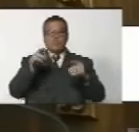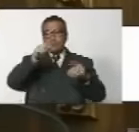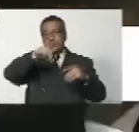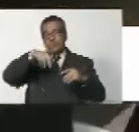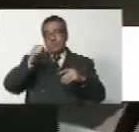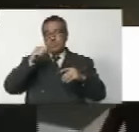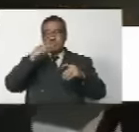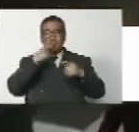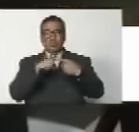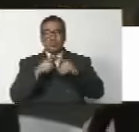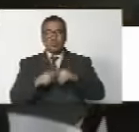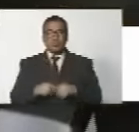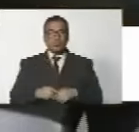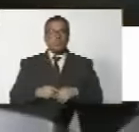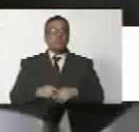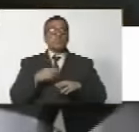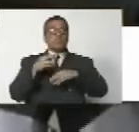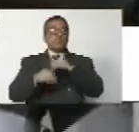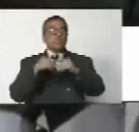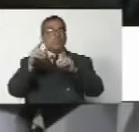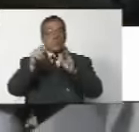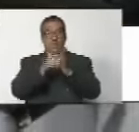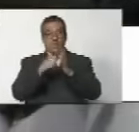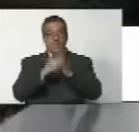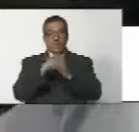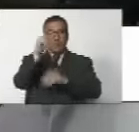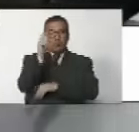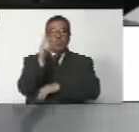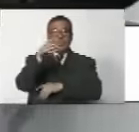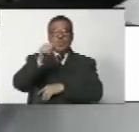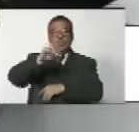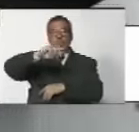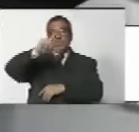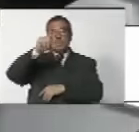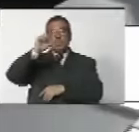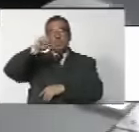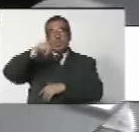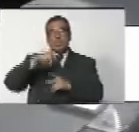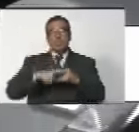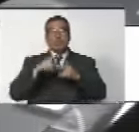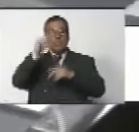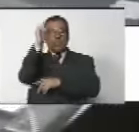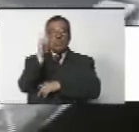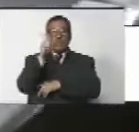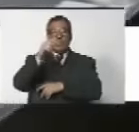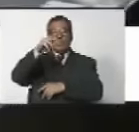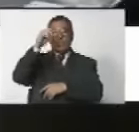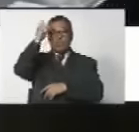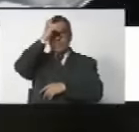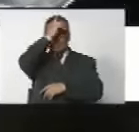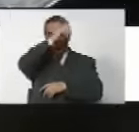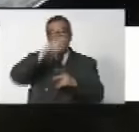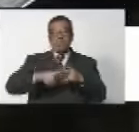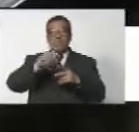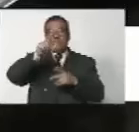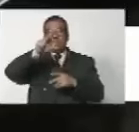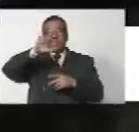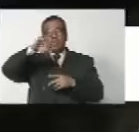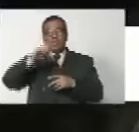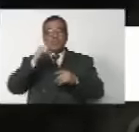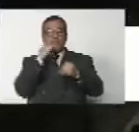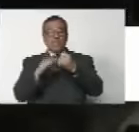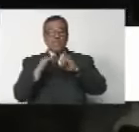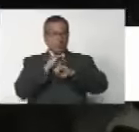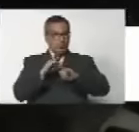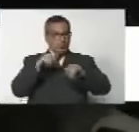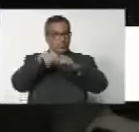neofascismo y expresiones similares. Ejercieron el derecho de palabra la diputada Carolina García Carreño y los diputados Diosdado Cabello Rondón y Luis Parra.